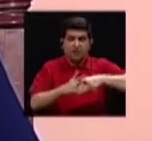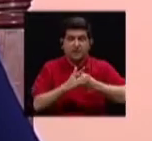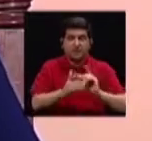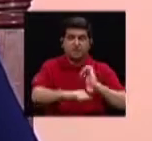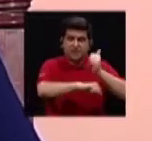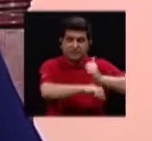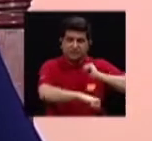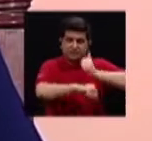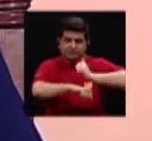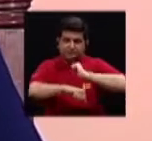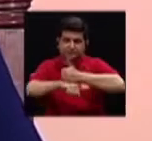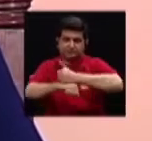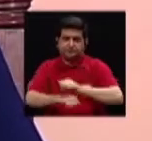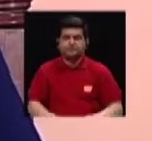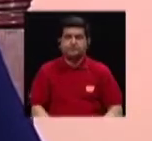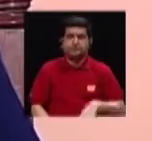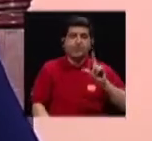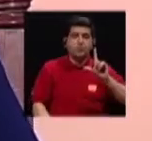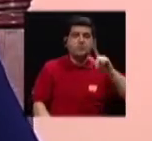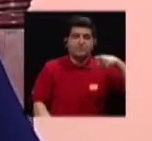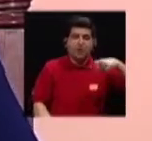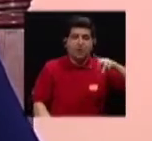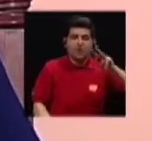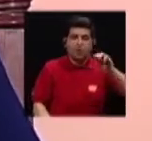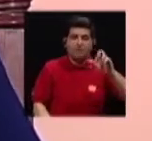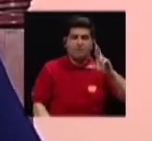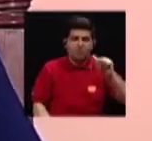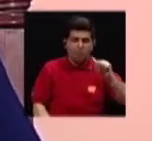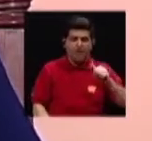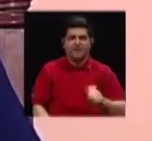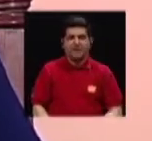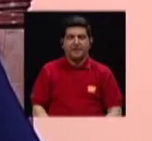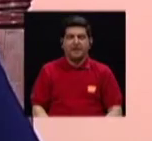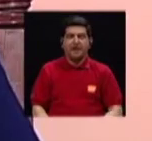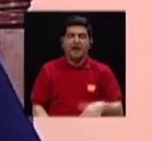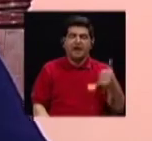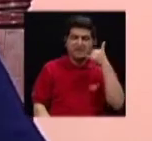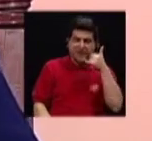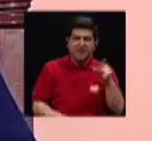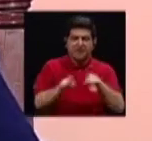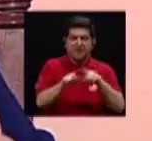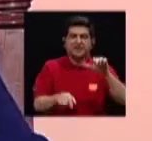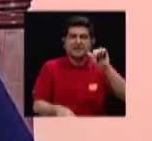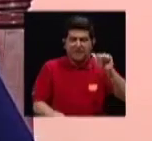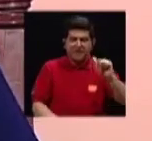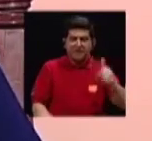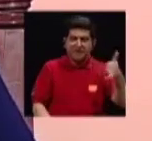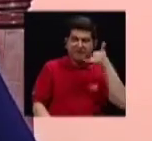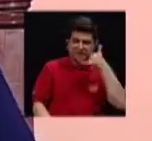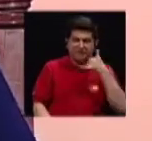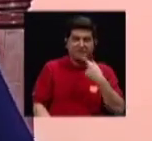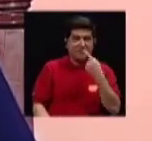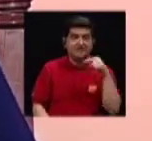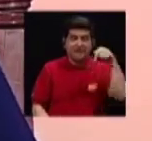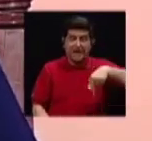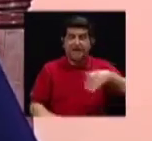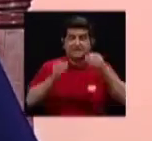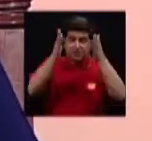implementación. Don Luis Paulino me llama y llama también a Adriana y le dice, yo quiero que este juzgado